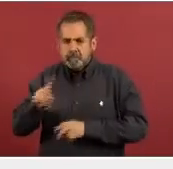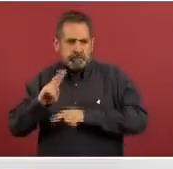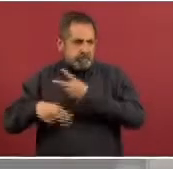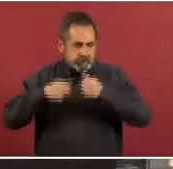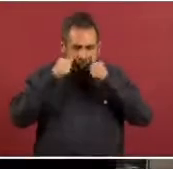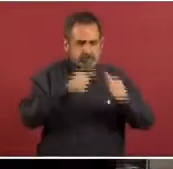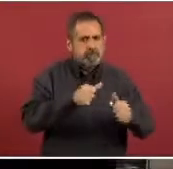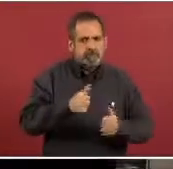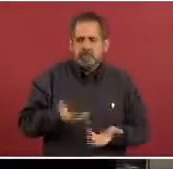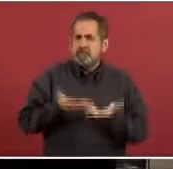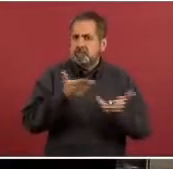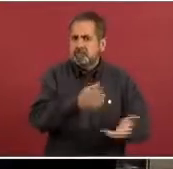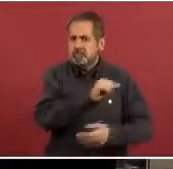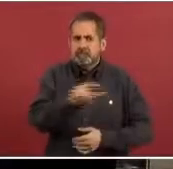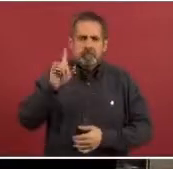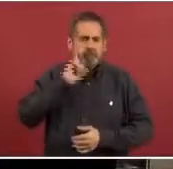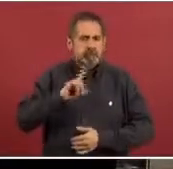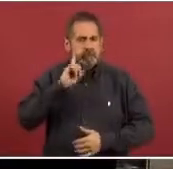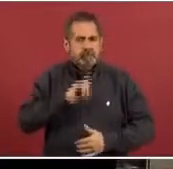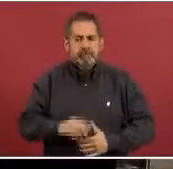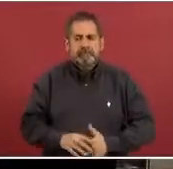las mujeres. La siguiente.